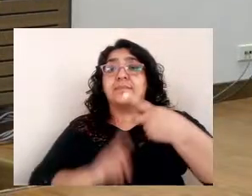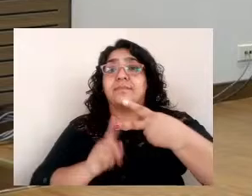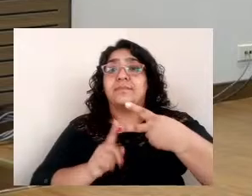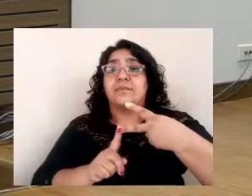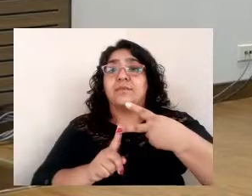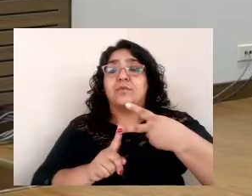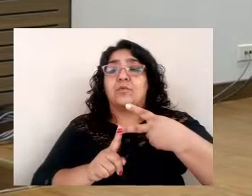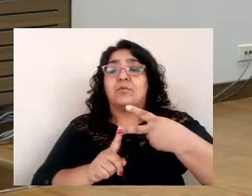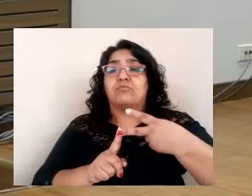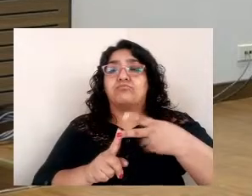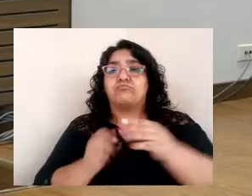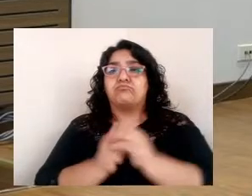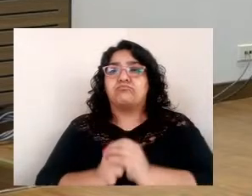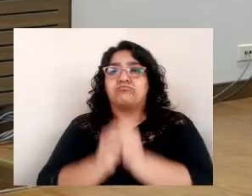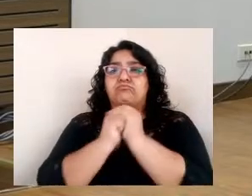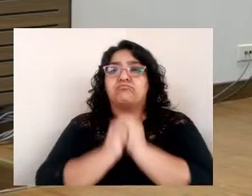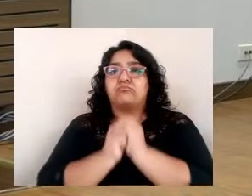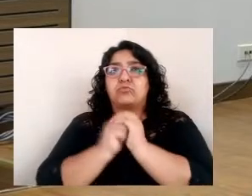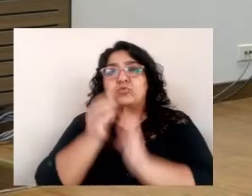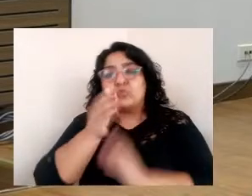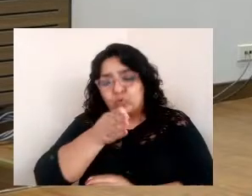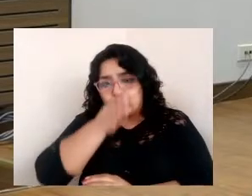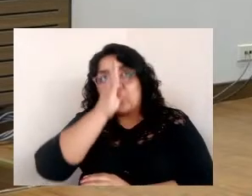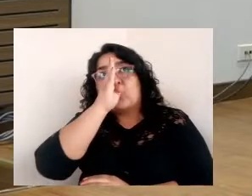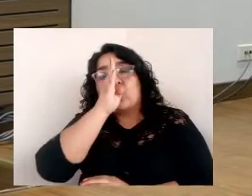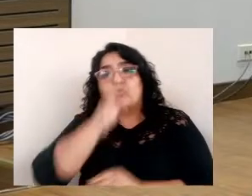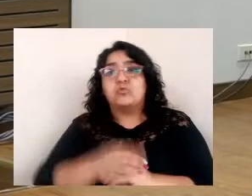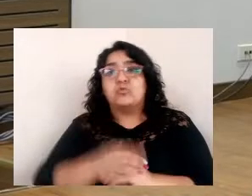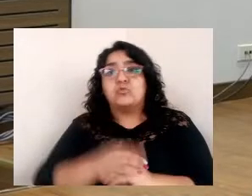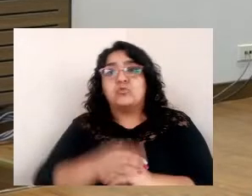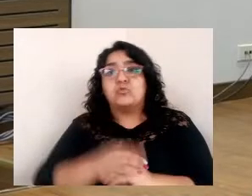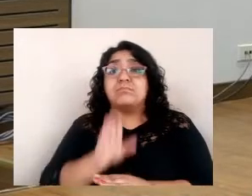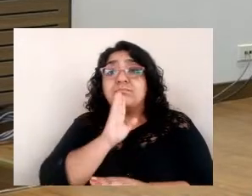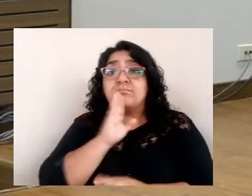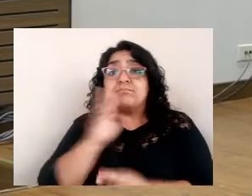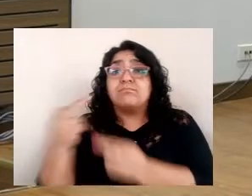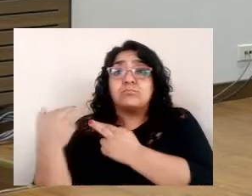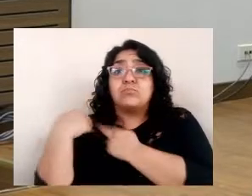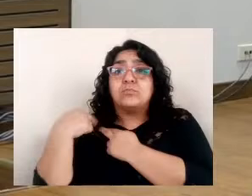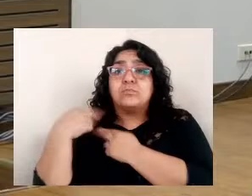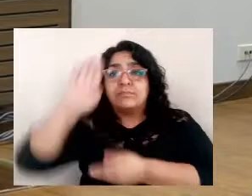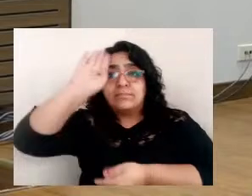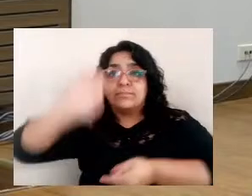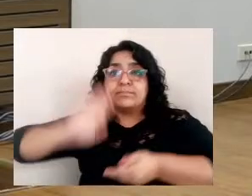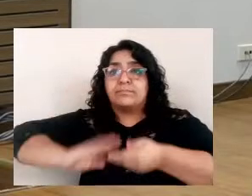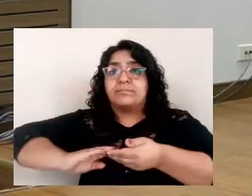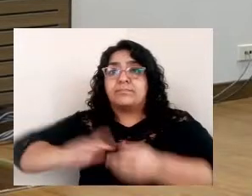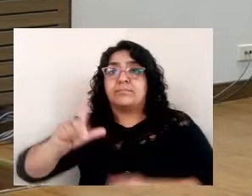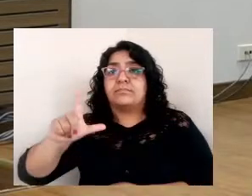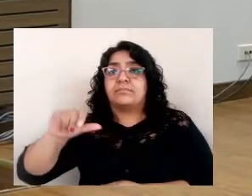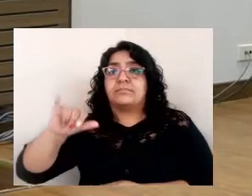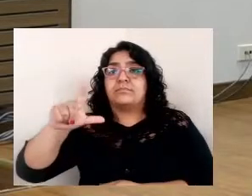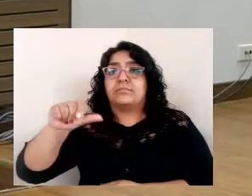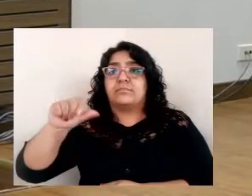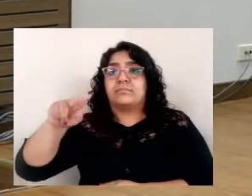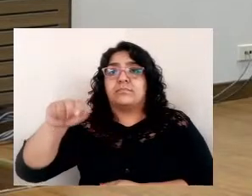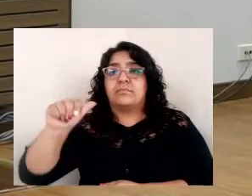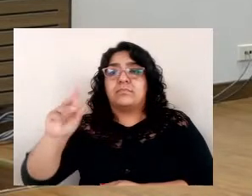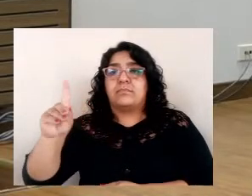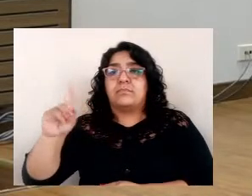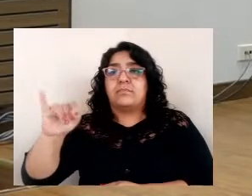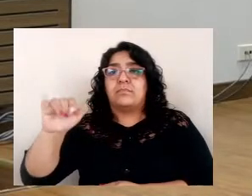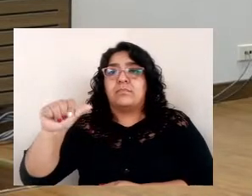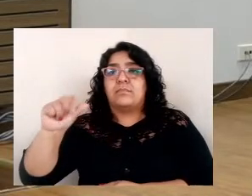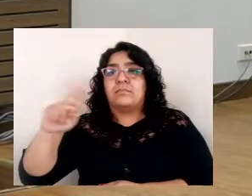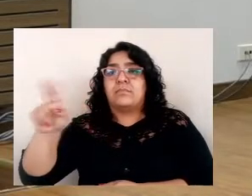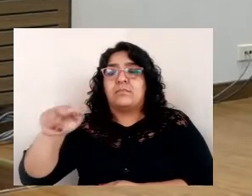Invocación a Dios. La invocación está a cargo de la hermana Liliana Isabel Díaz Cabrera, franciscana de